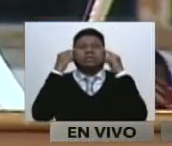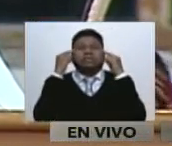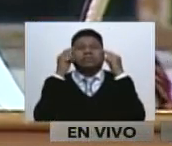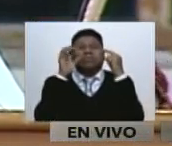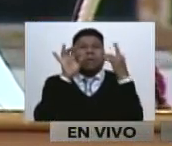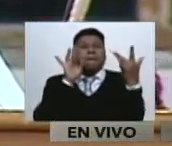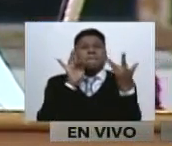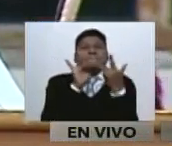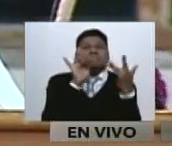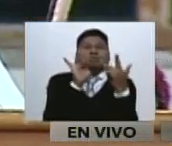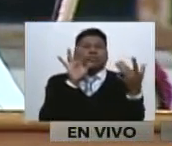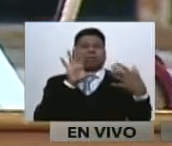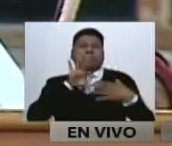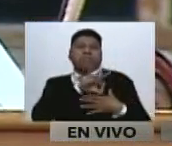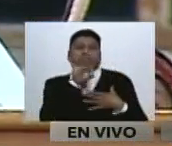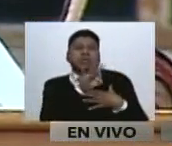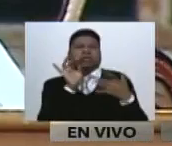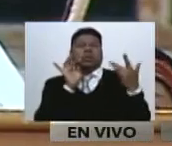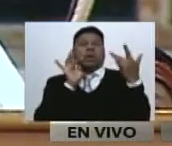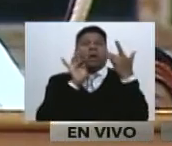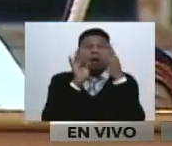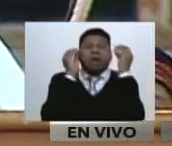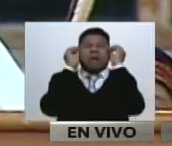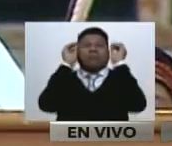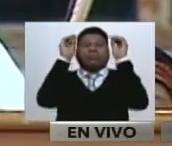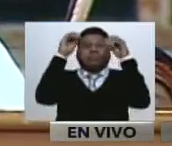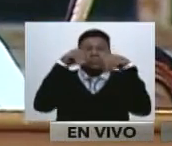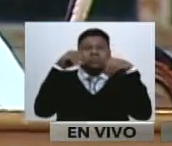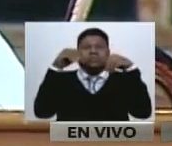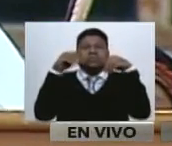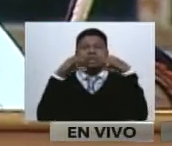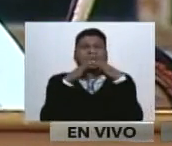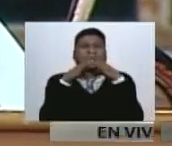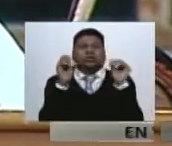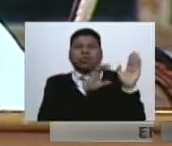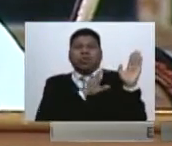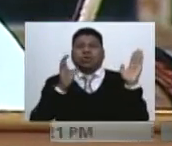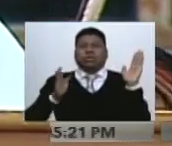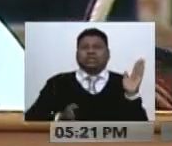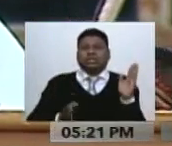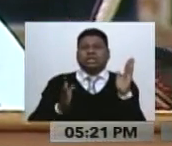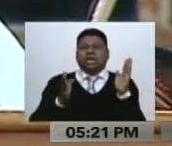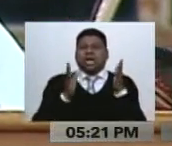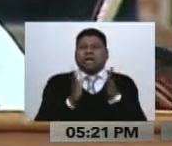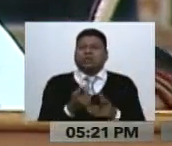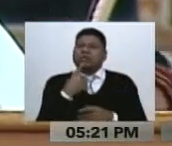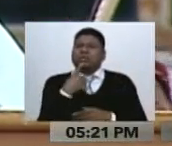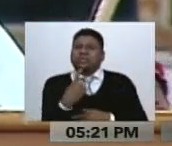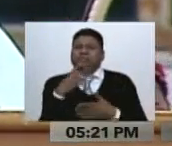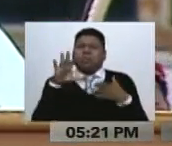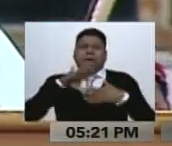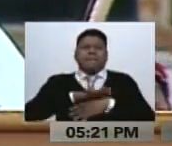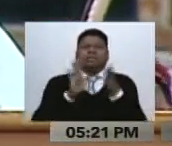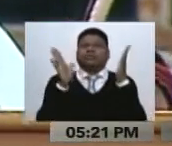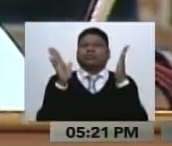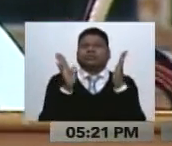Espíritu, ese Espíritu que los cristianos llamamos Espíritu Santo, que libera a la